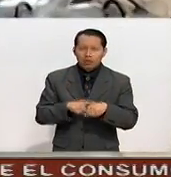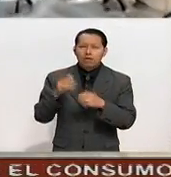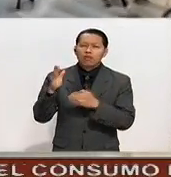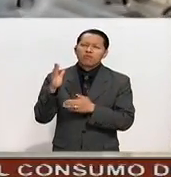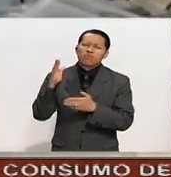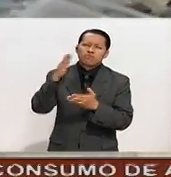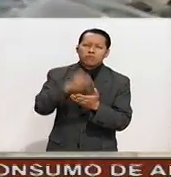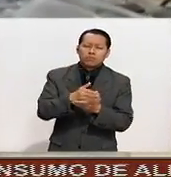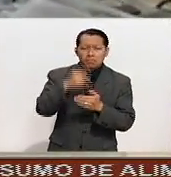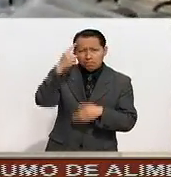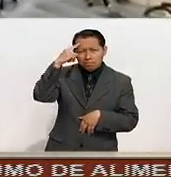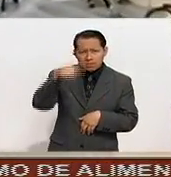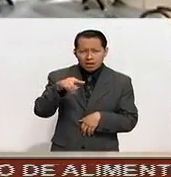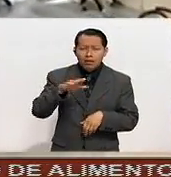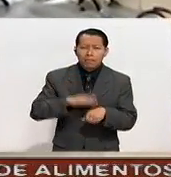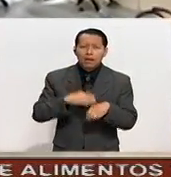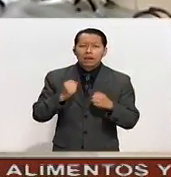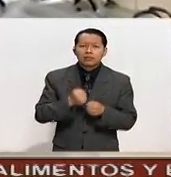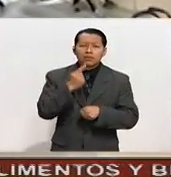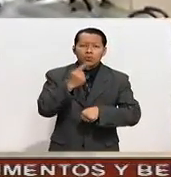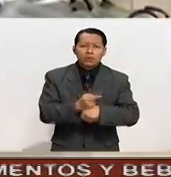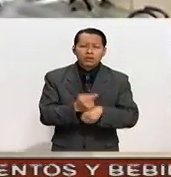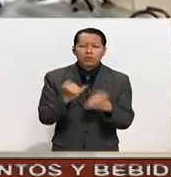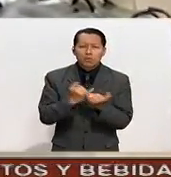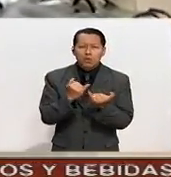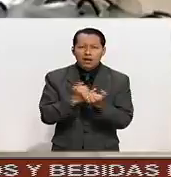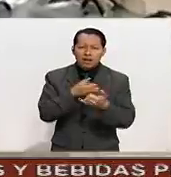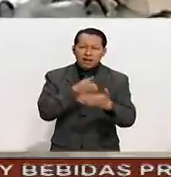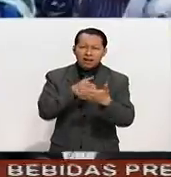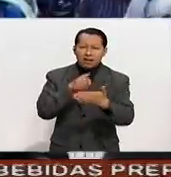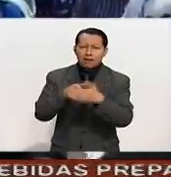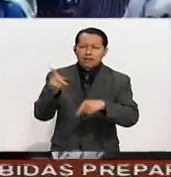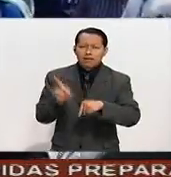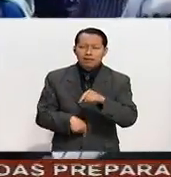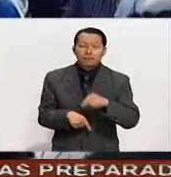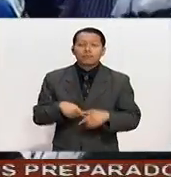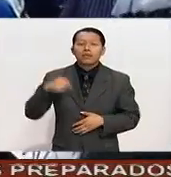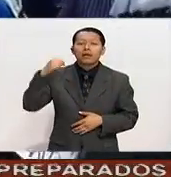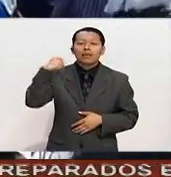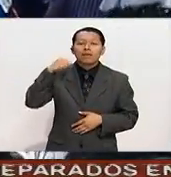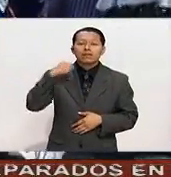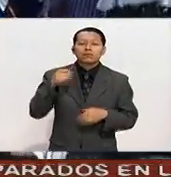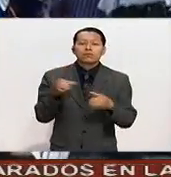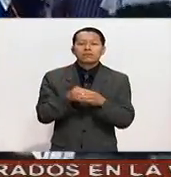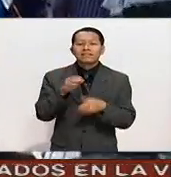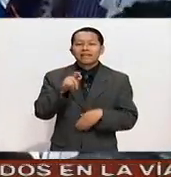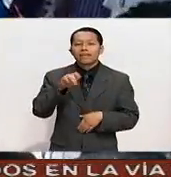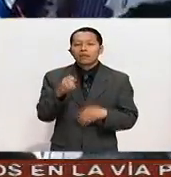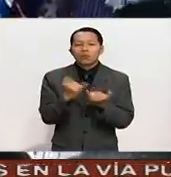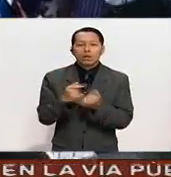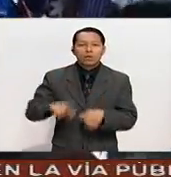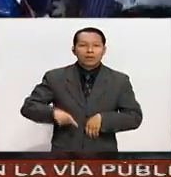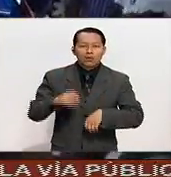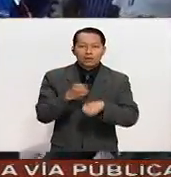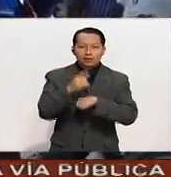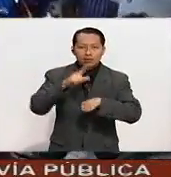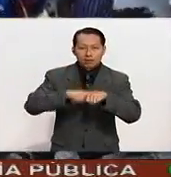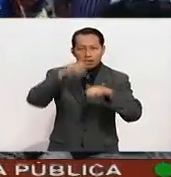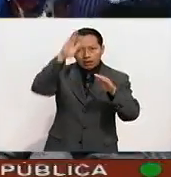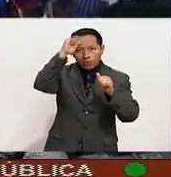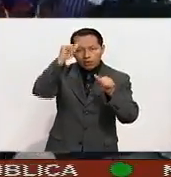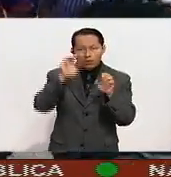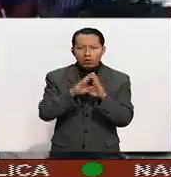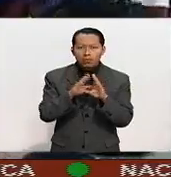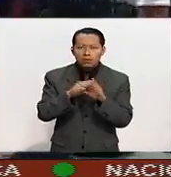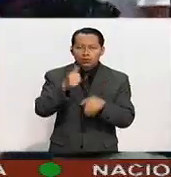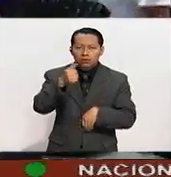estado para reforzar la seguridad y terminar con los bloqueos. En Tabasco, la CENTE y la Secretaría de Gobierno Estatal llegaron a un acuerdo y dieron fin